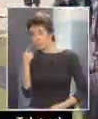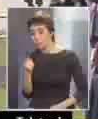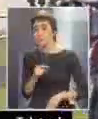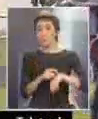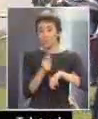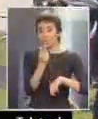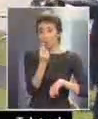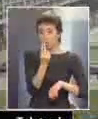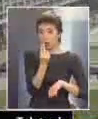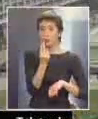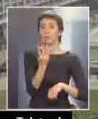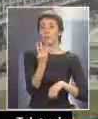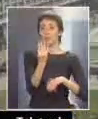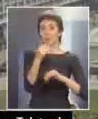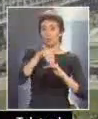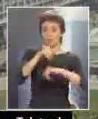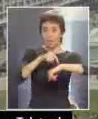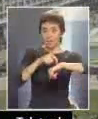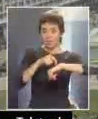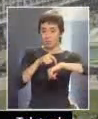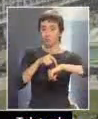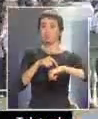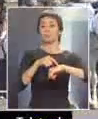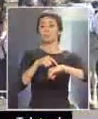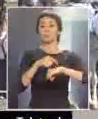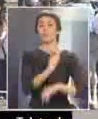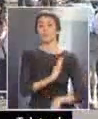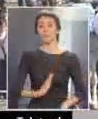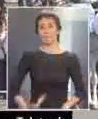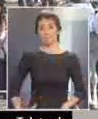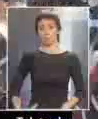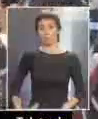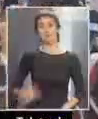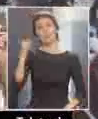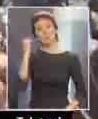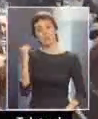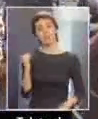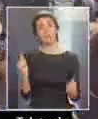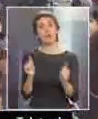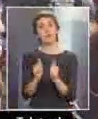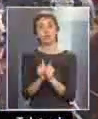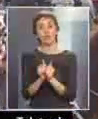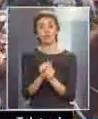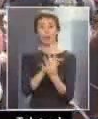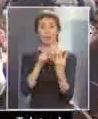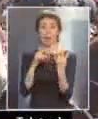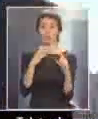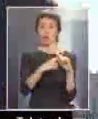12:14 de la tarde, precisamente cuando el presidente Sebastián Piñera junto a los